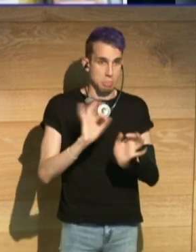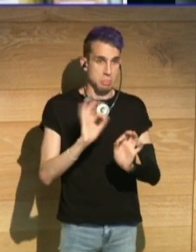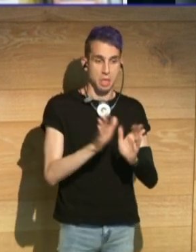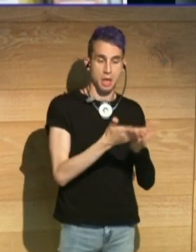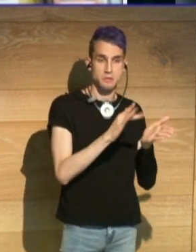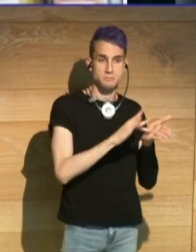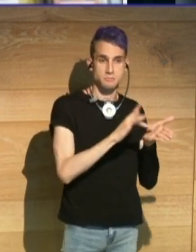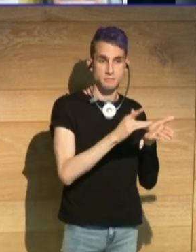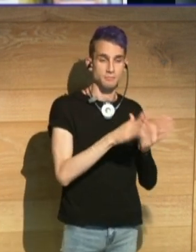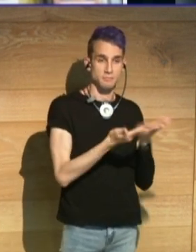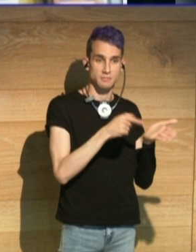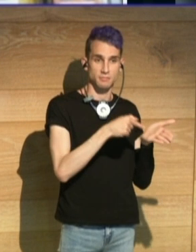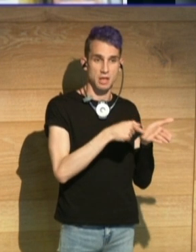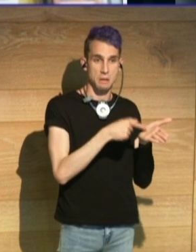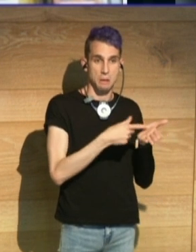La novela le